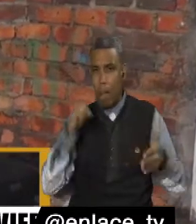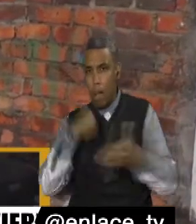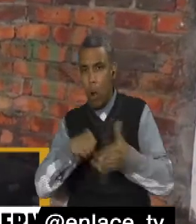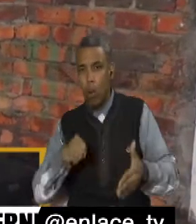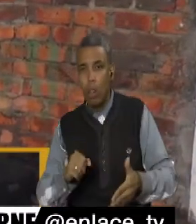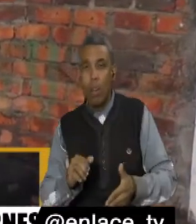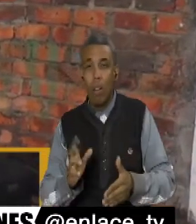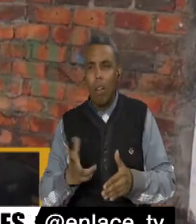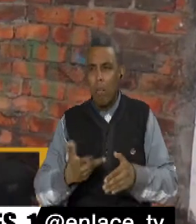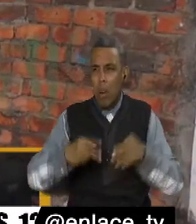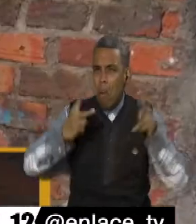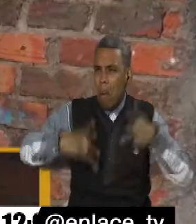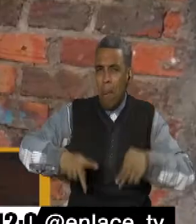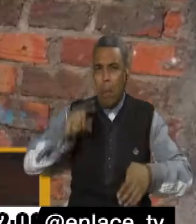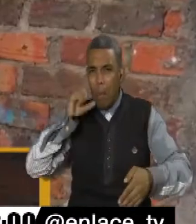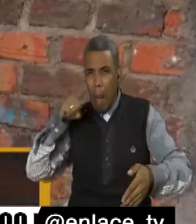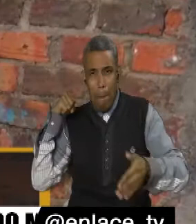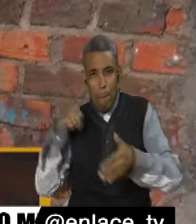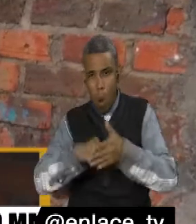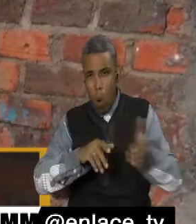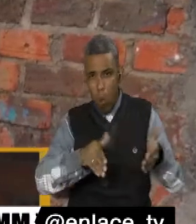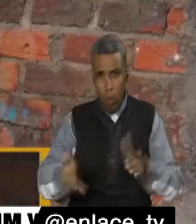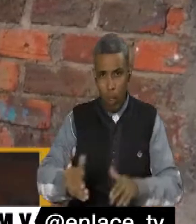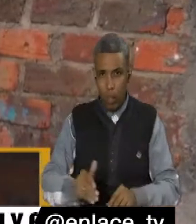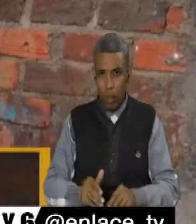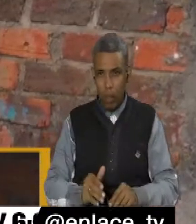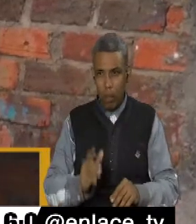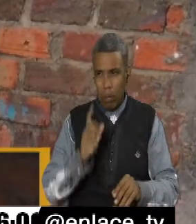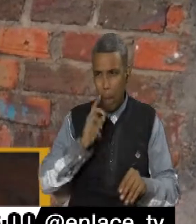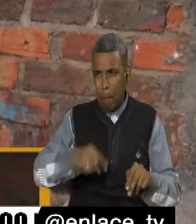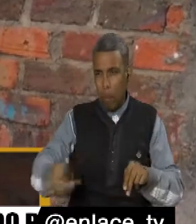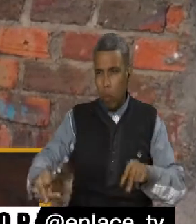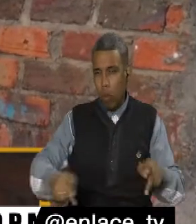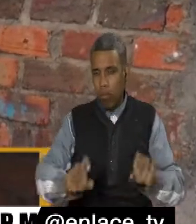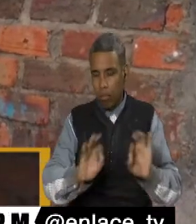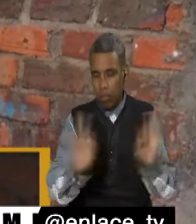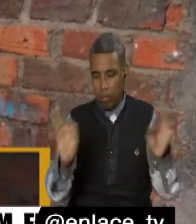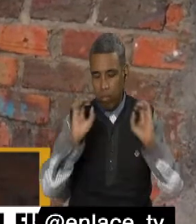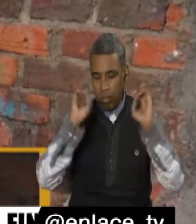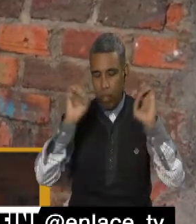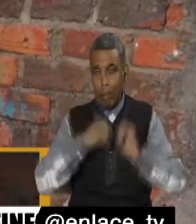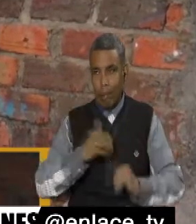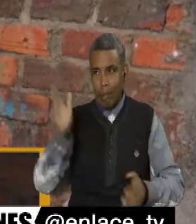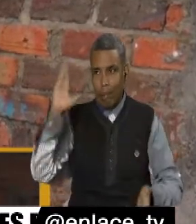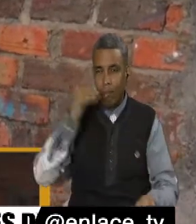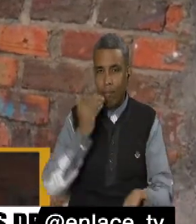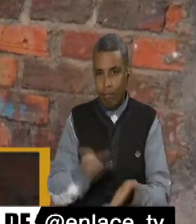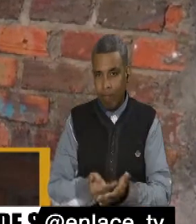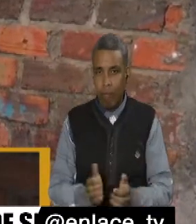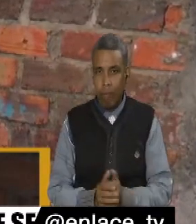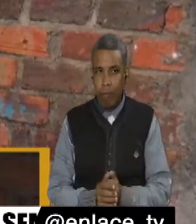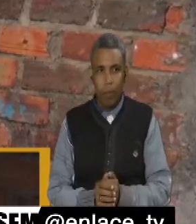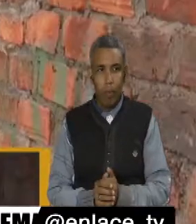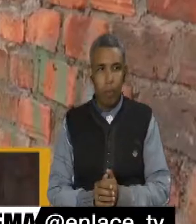daños en los vehículos y en una de las viviendas aquí argumentadas, tal vez producido por daños